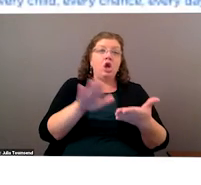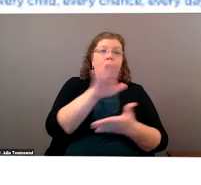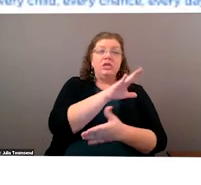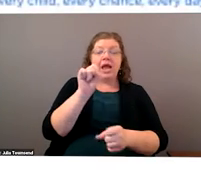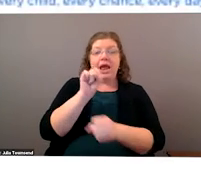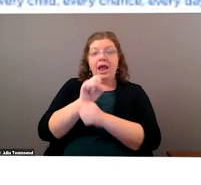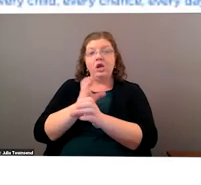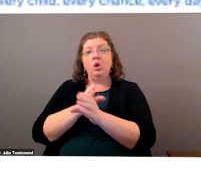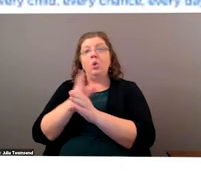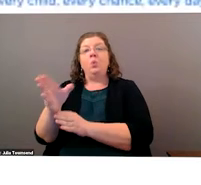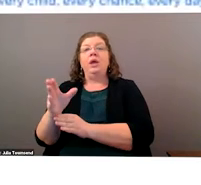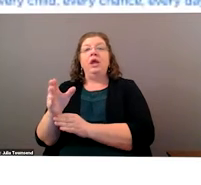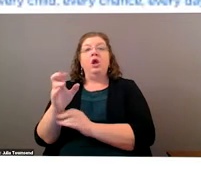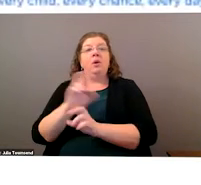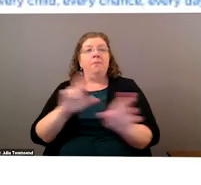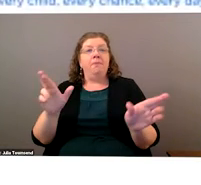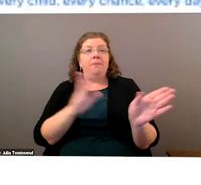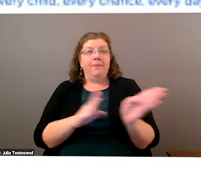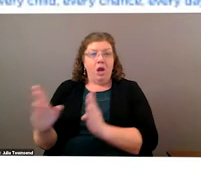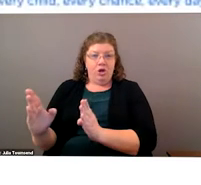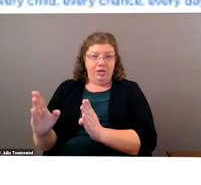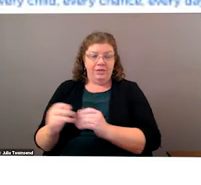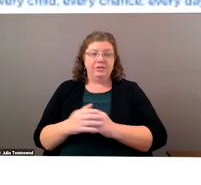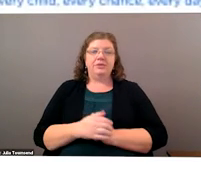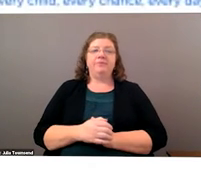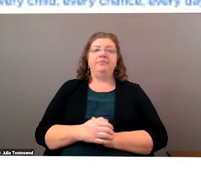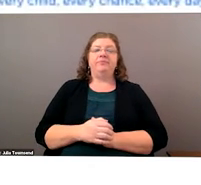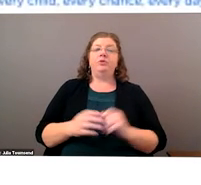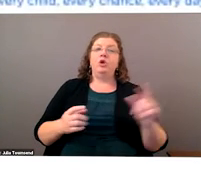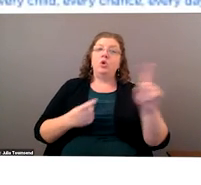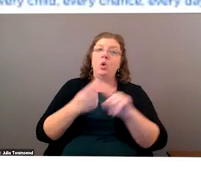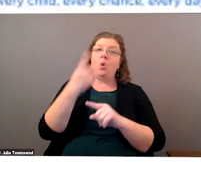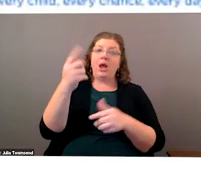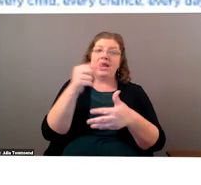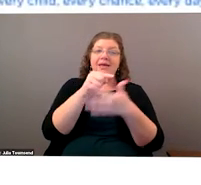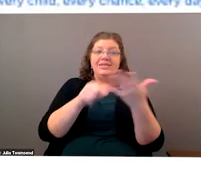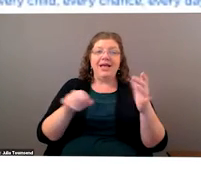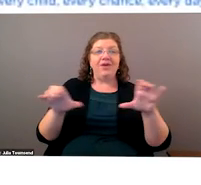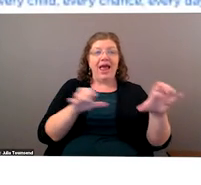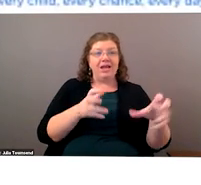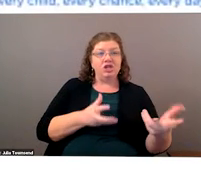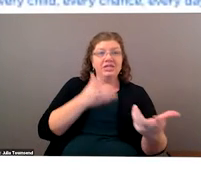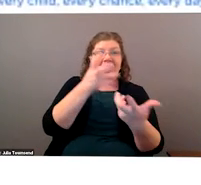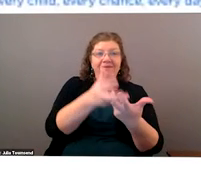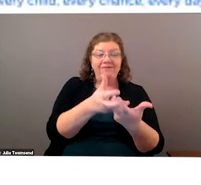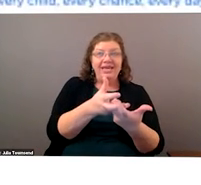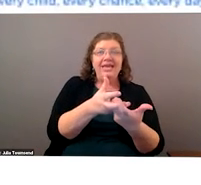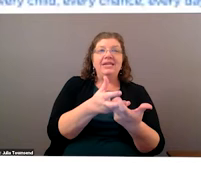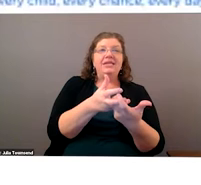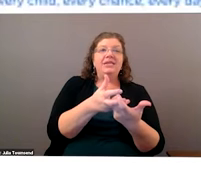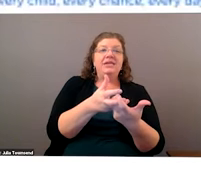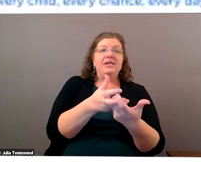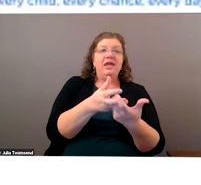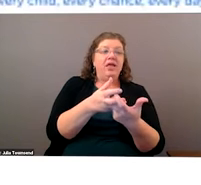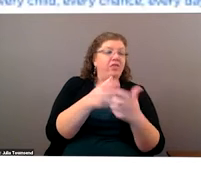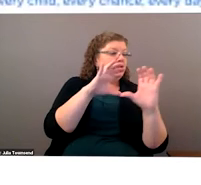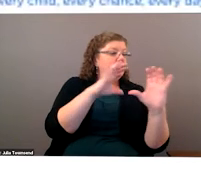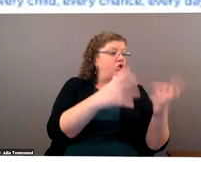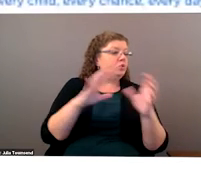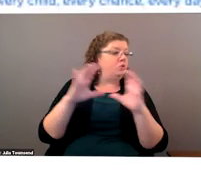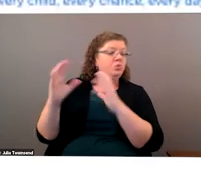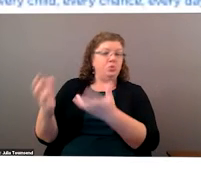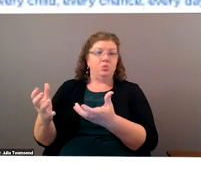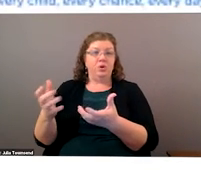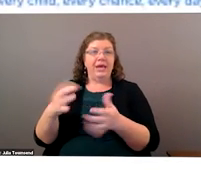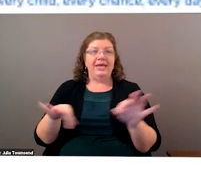profesional. Esta meta tiene varias acciones que se engloban en estas dos categorías o en estas dos áreas